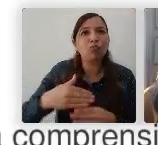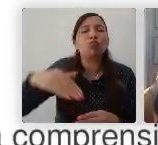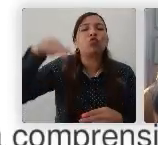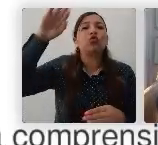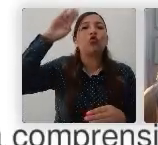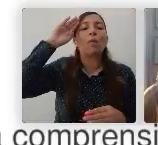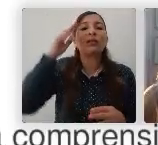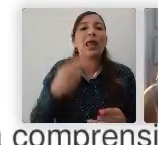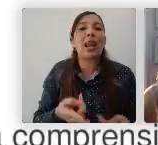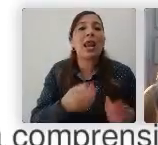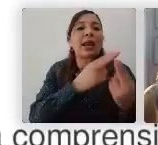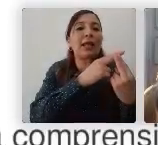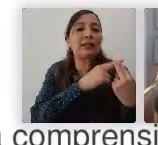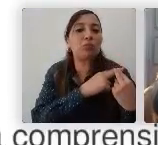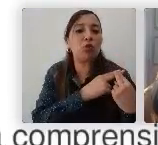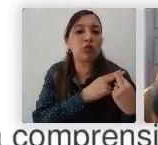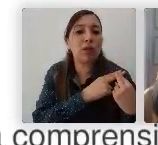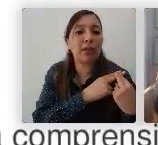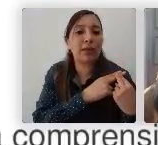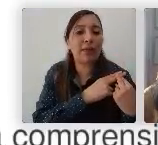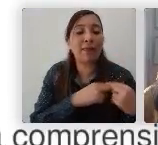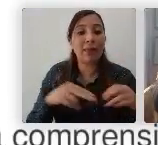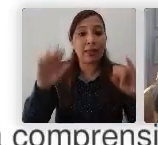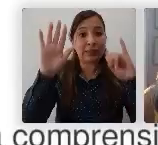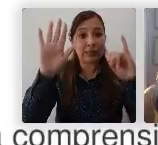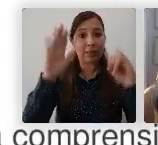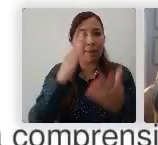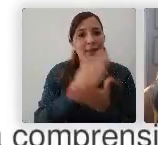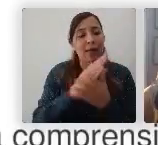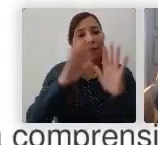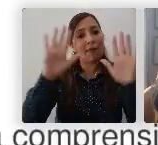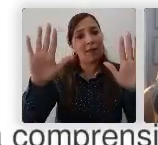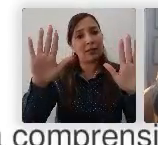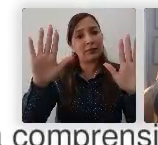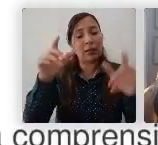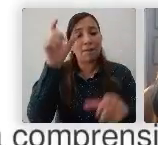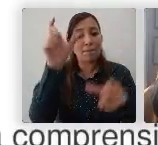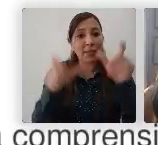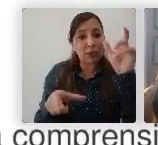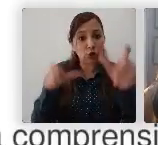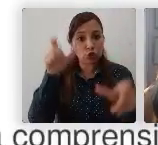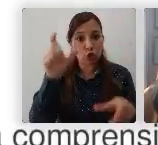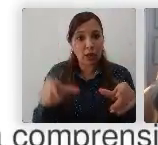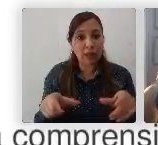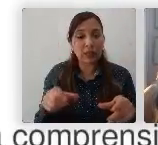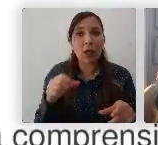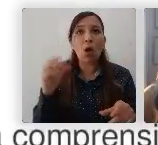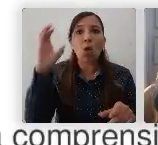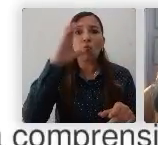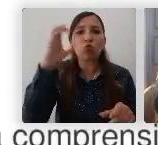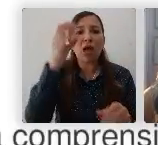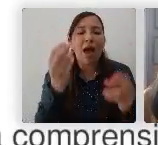la sostenibilidad estamos viendo que seis de cada tres viajeros van a buscar viajar de una forma más sostenible